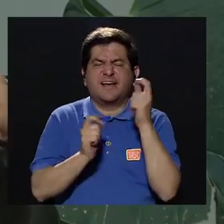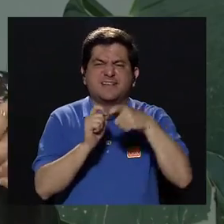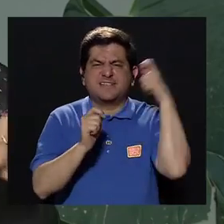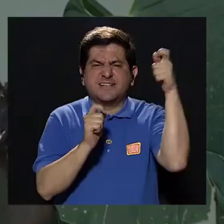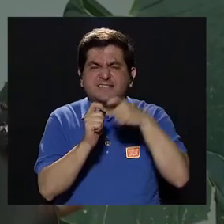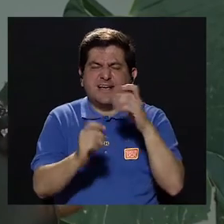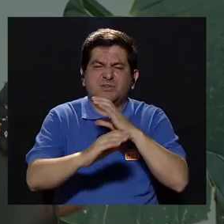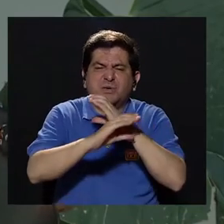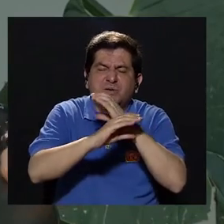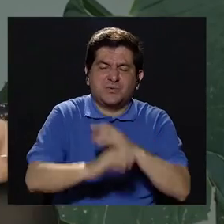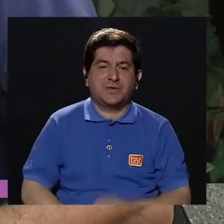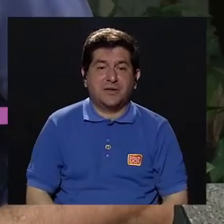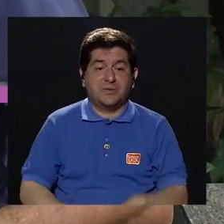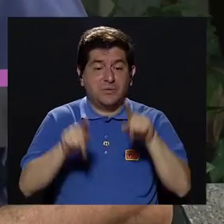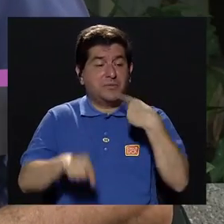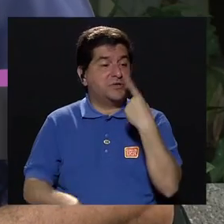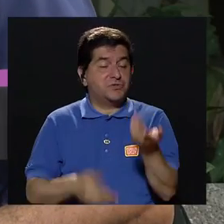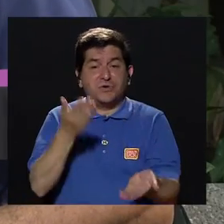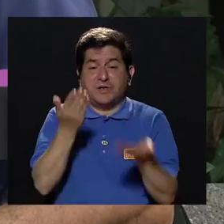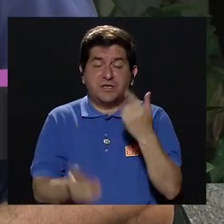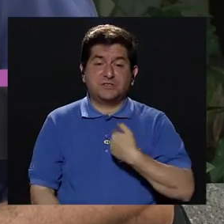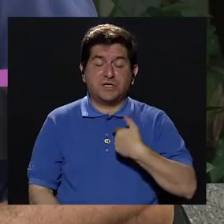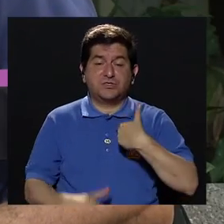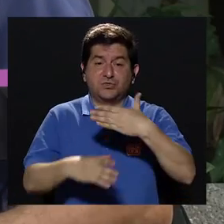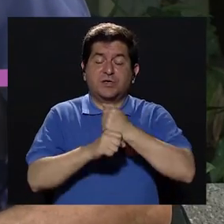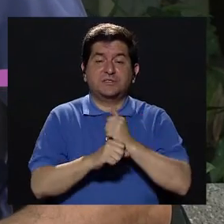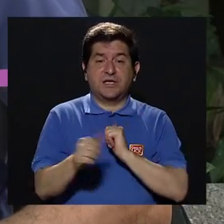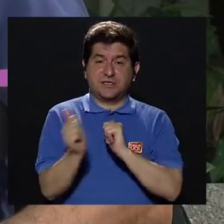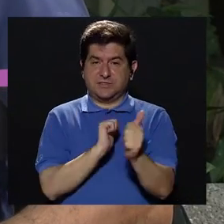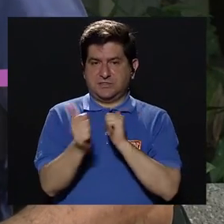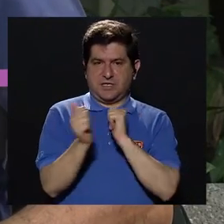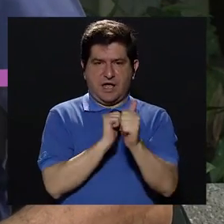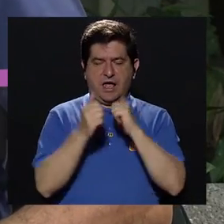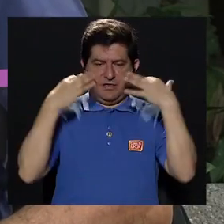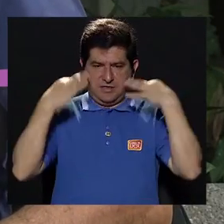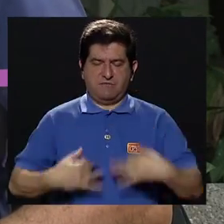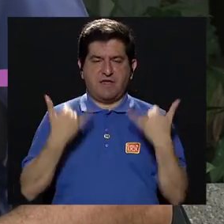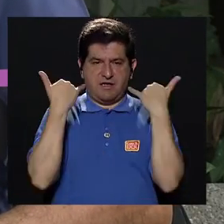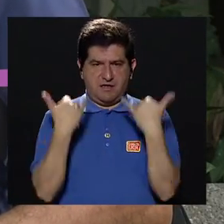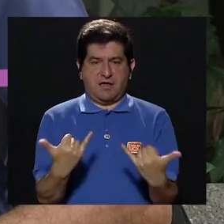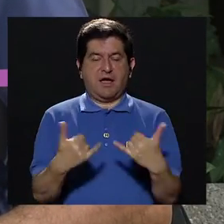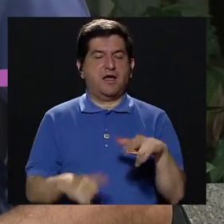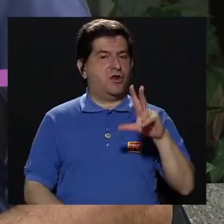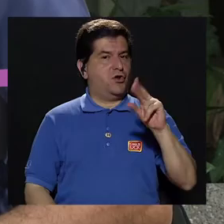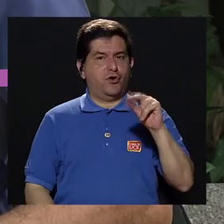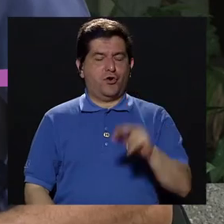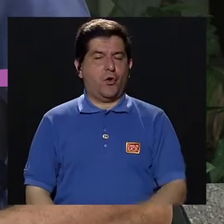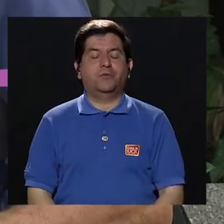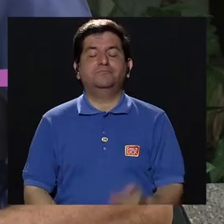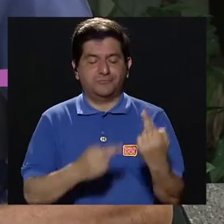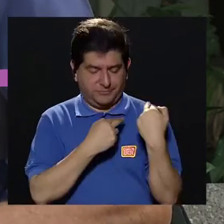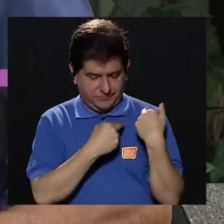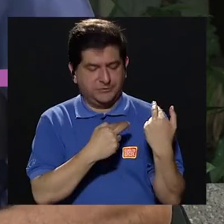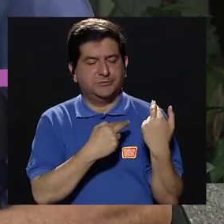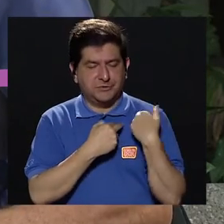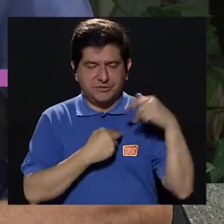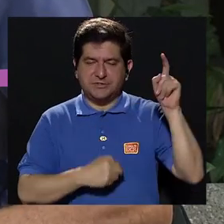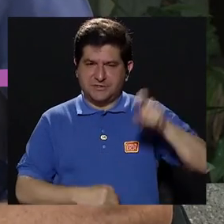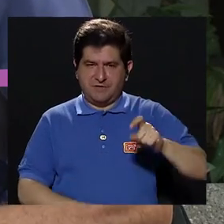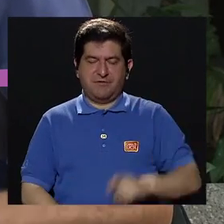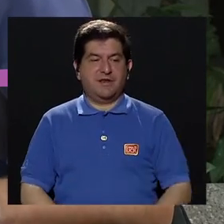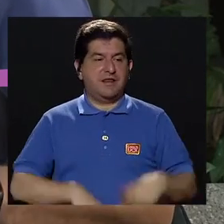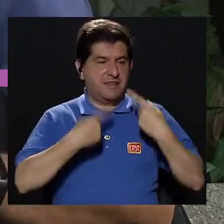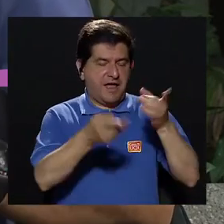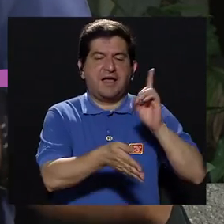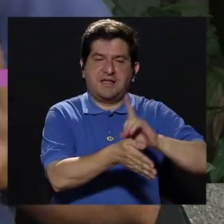hacer específicamente para cuidar? Cualquier persona diría que lo que tengo que hacer es deporte, ejercicio físico y listo, pero no, hay que ser responsable. Tenemos